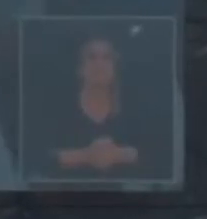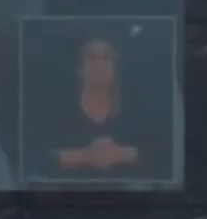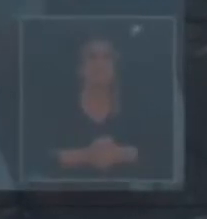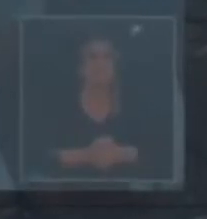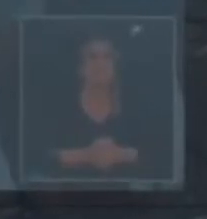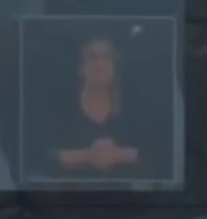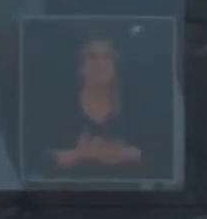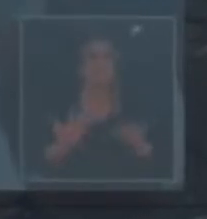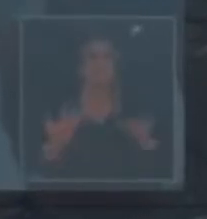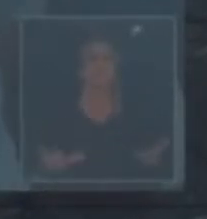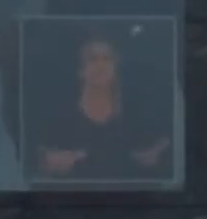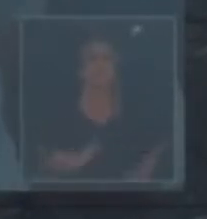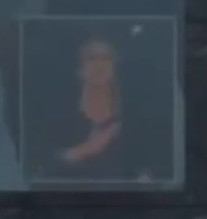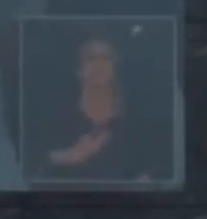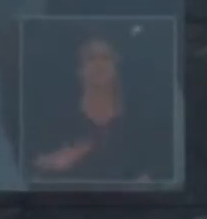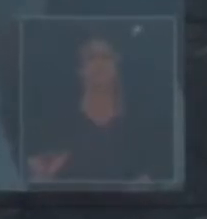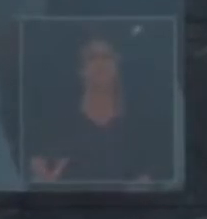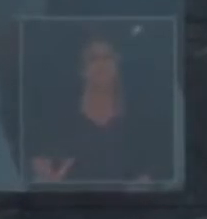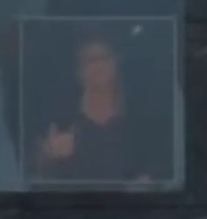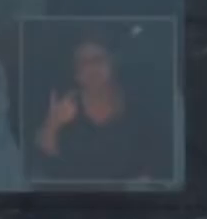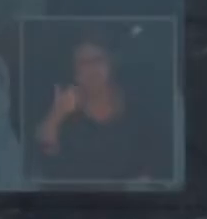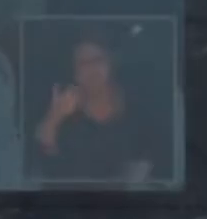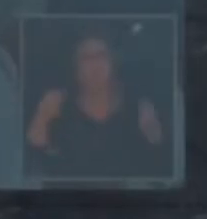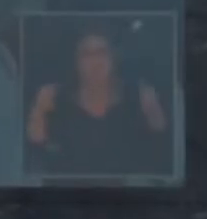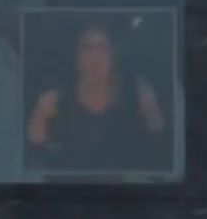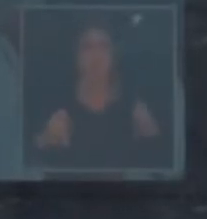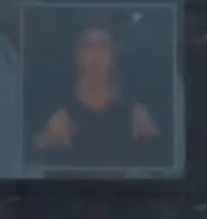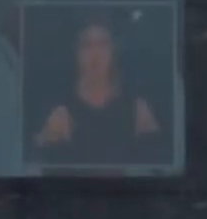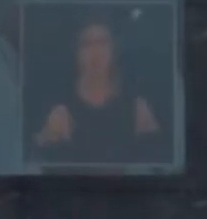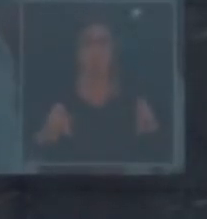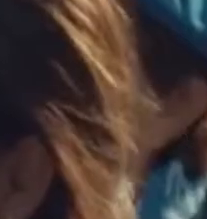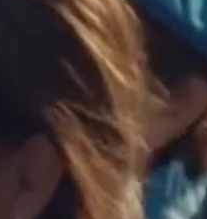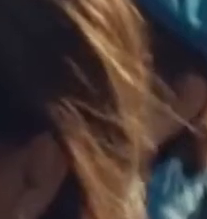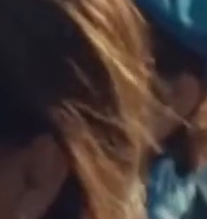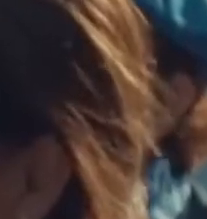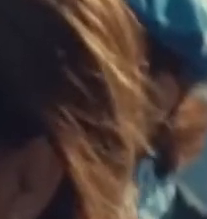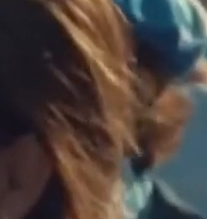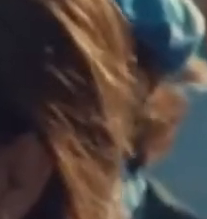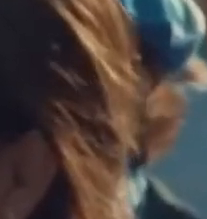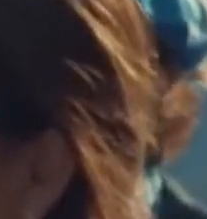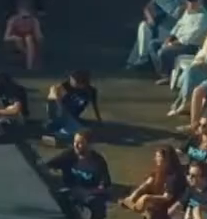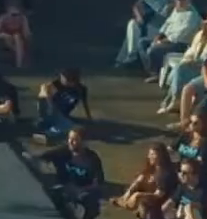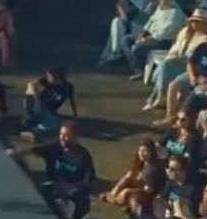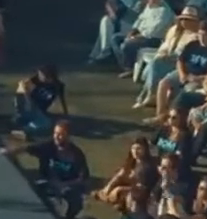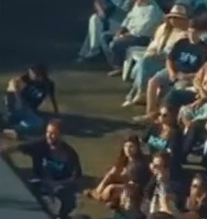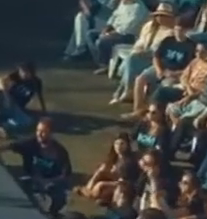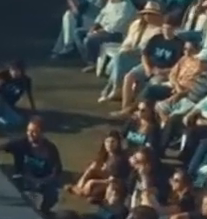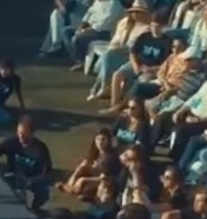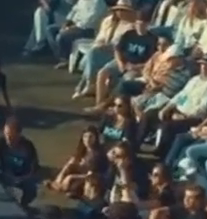que sea justo en las relaciones laborales.